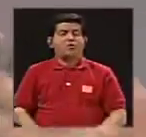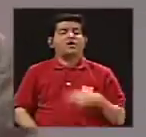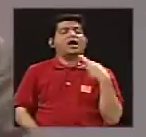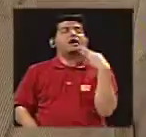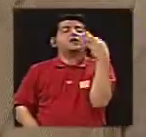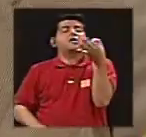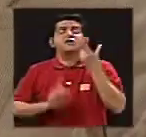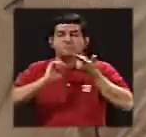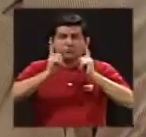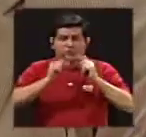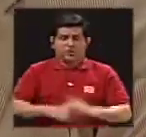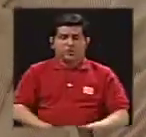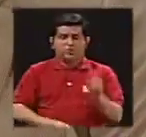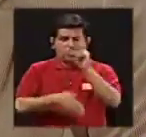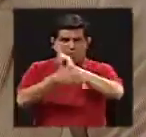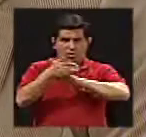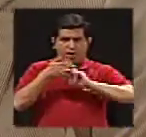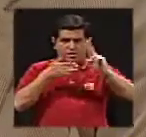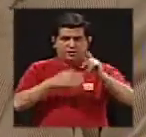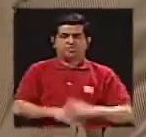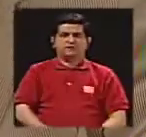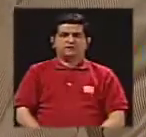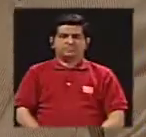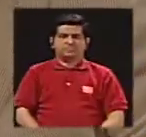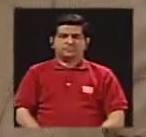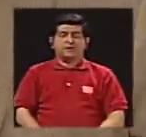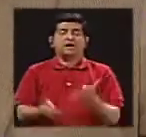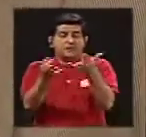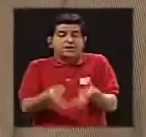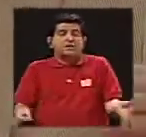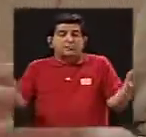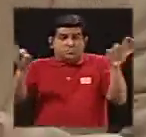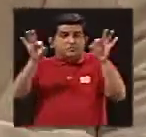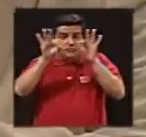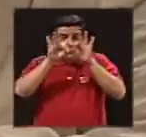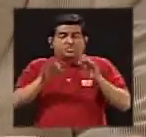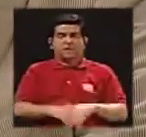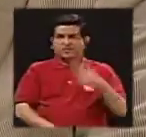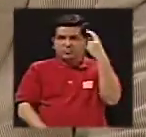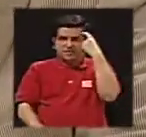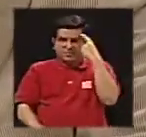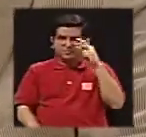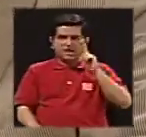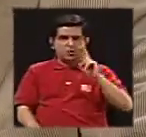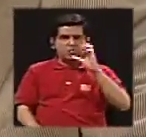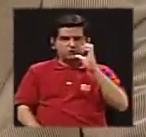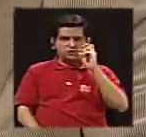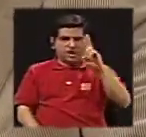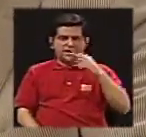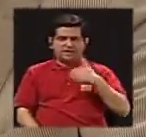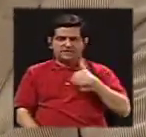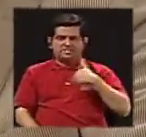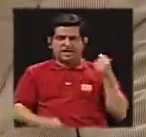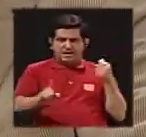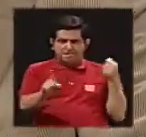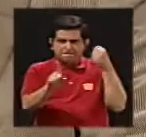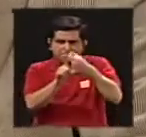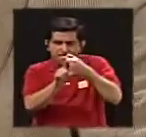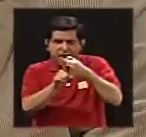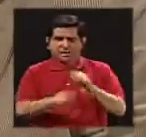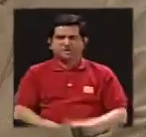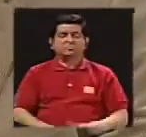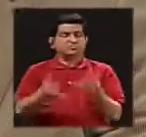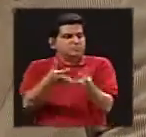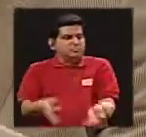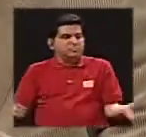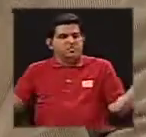va la universidad de Costa Rica que además es es fundamental en tanto la ucr ha tenido un impacto